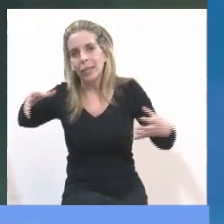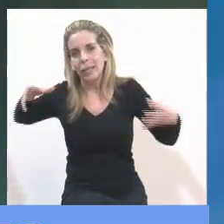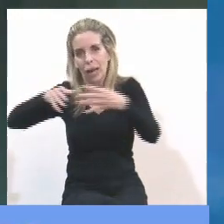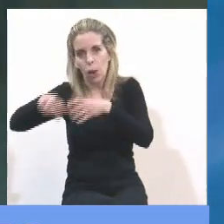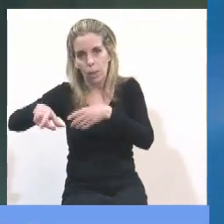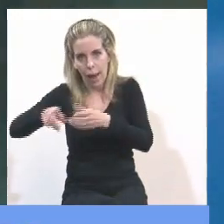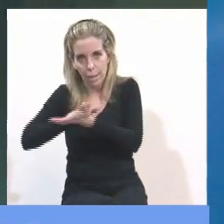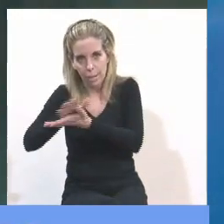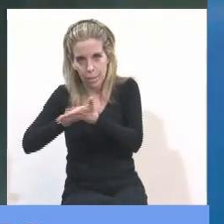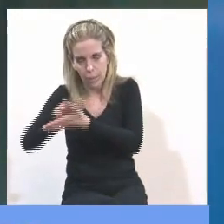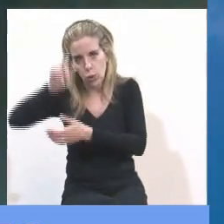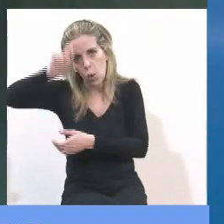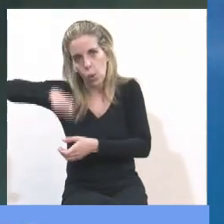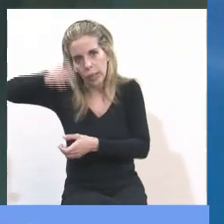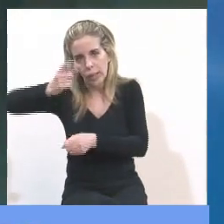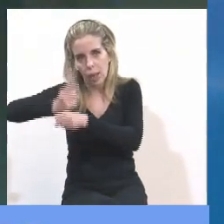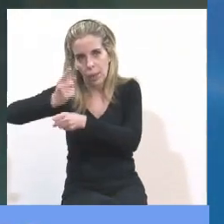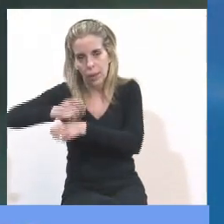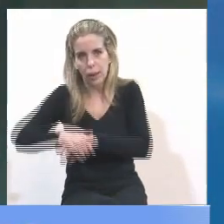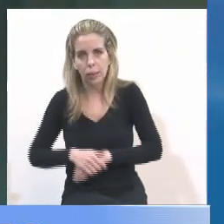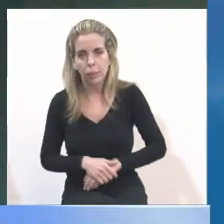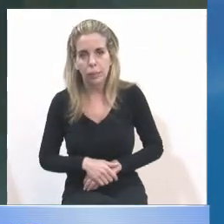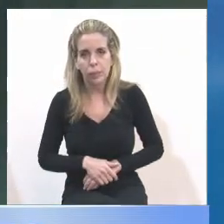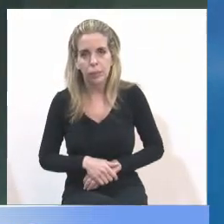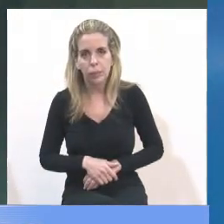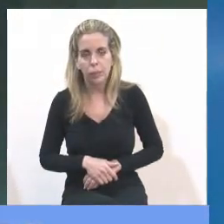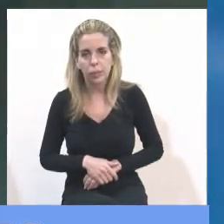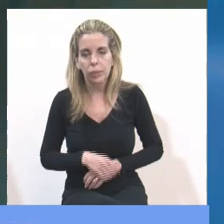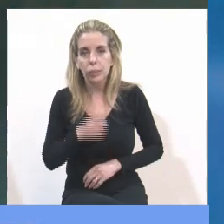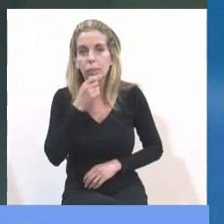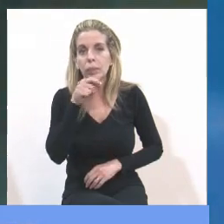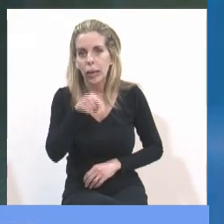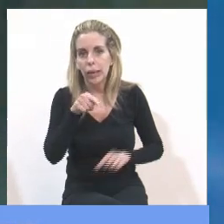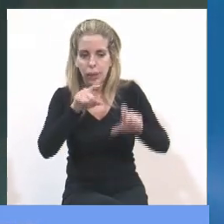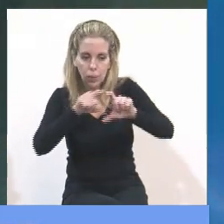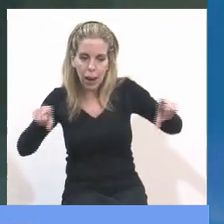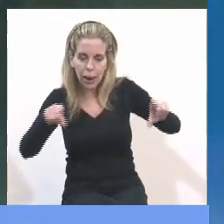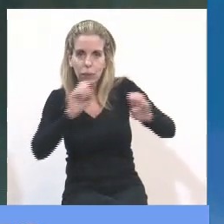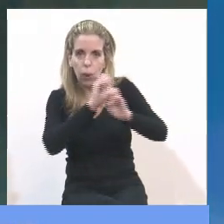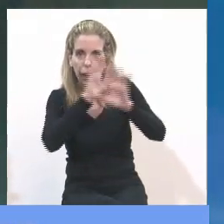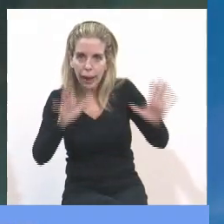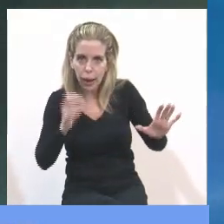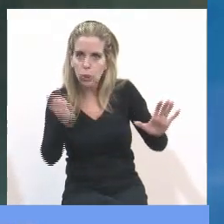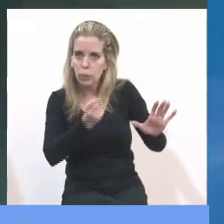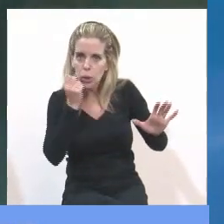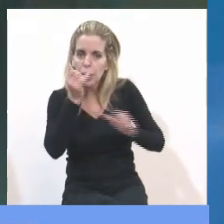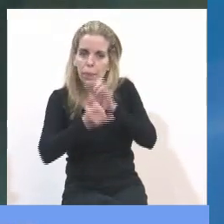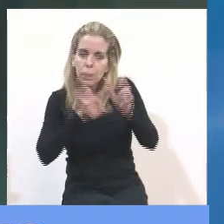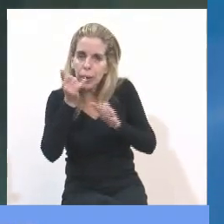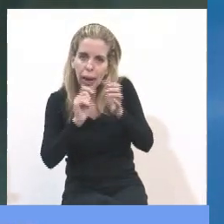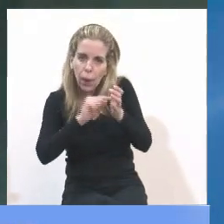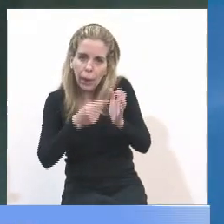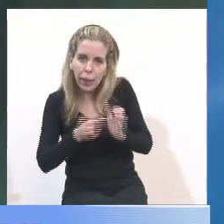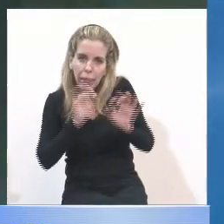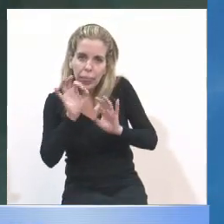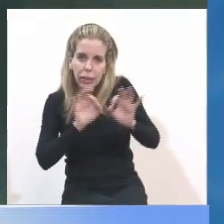instancia recursos de los jueces de primera instancia. Si bien esto es claro, creo que es necesario dejarlo bien detallado en la